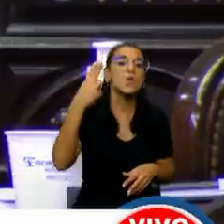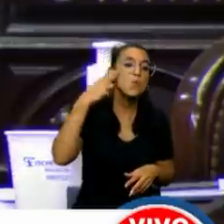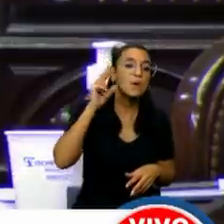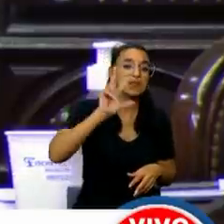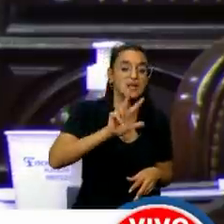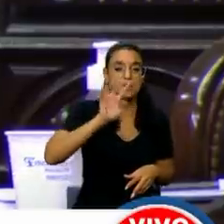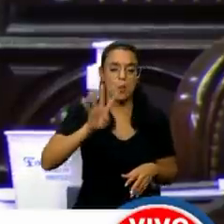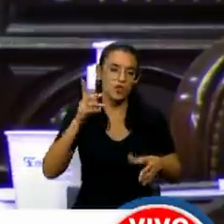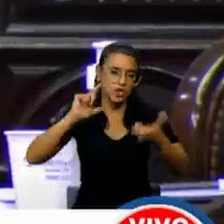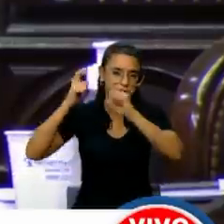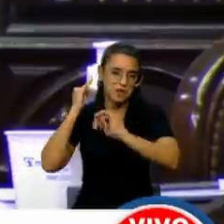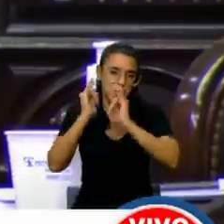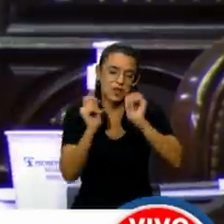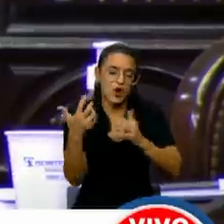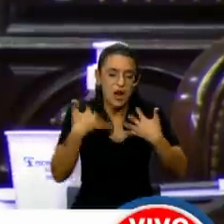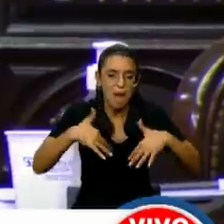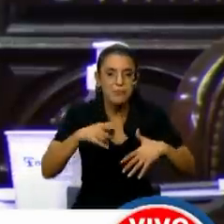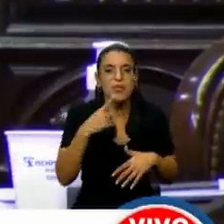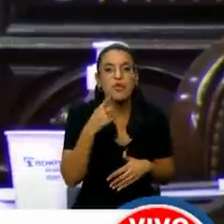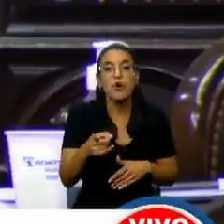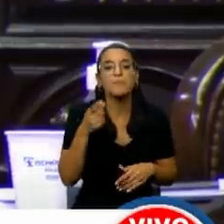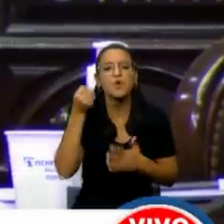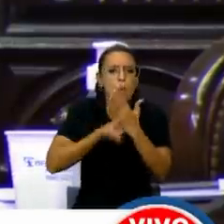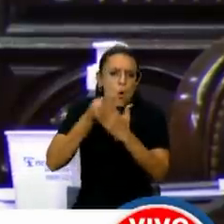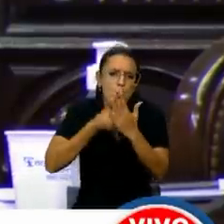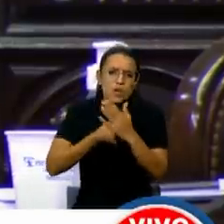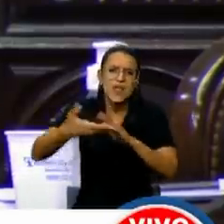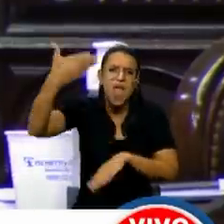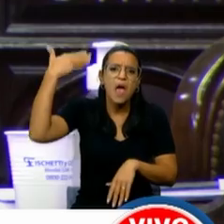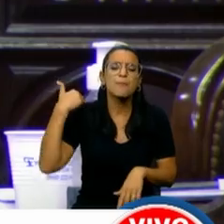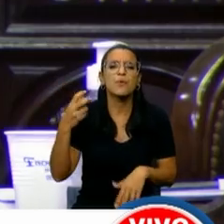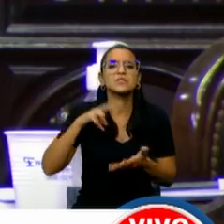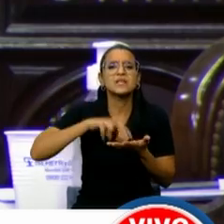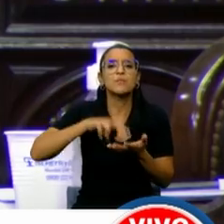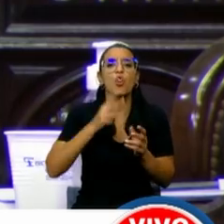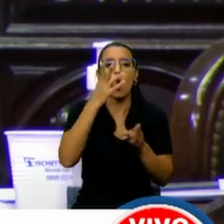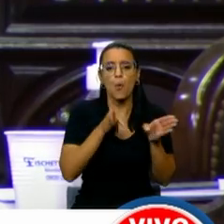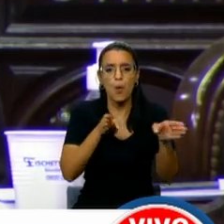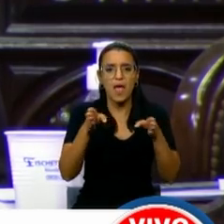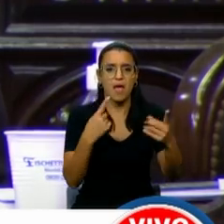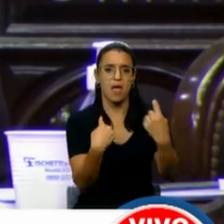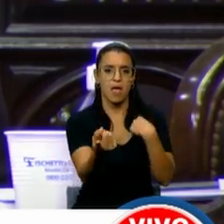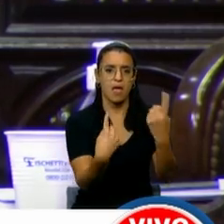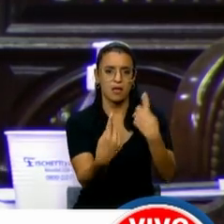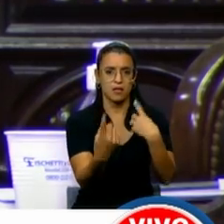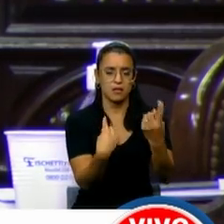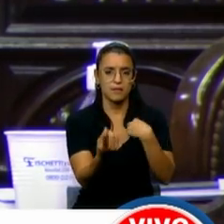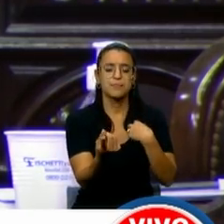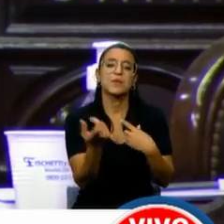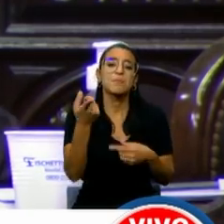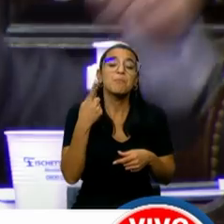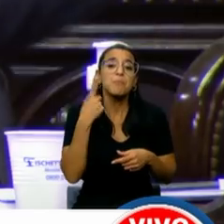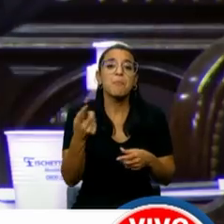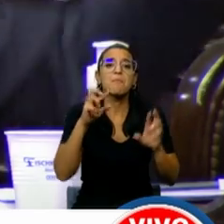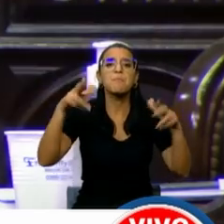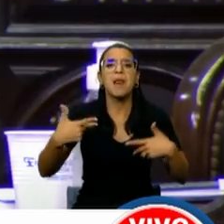cuento una anécdota rápido se está peleando hace mucho tiempo en salta por la doble vía y estaba prevista en